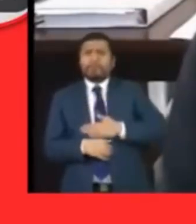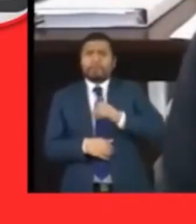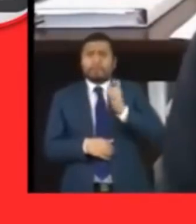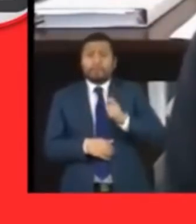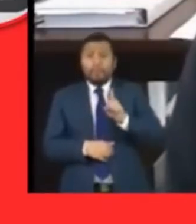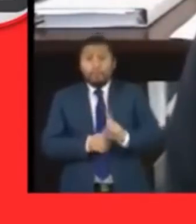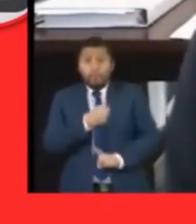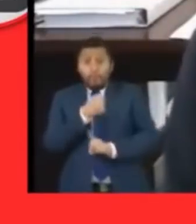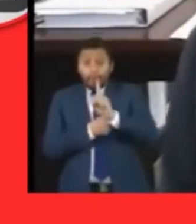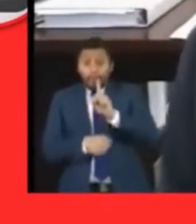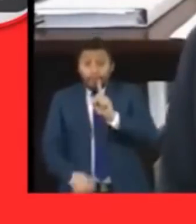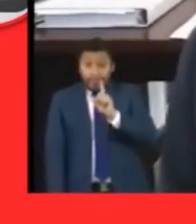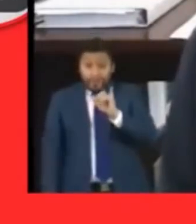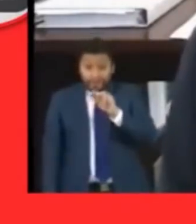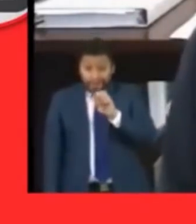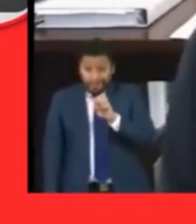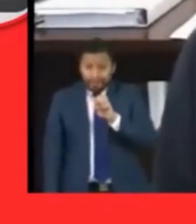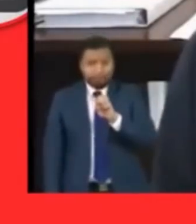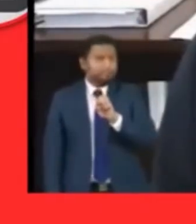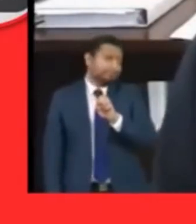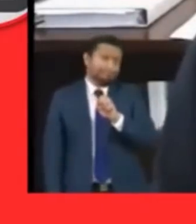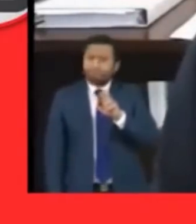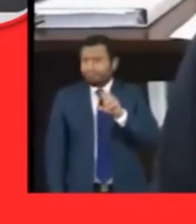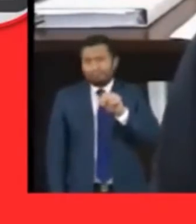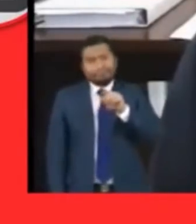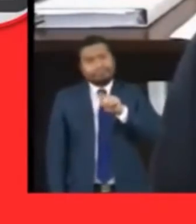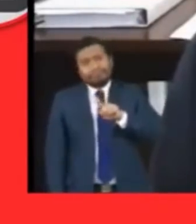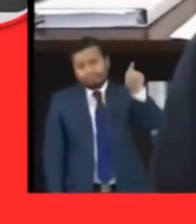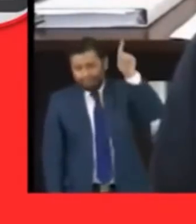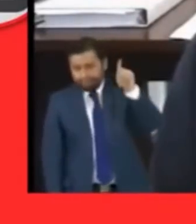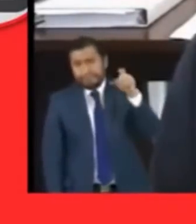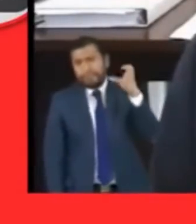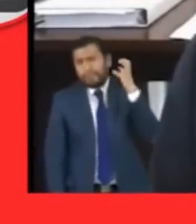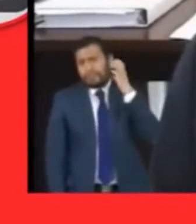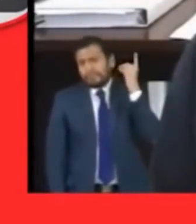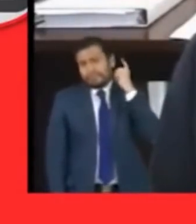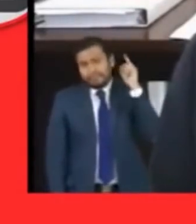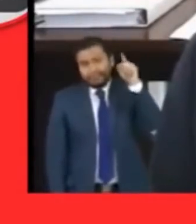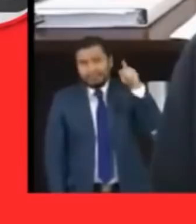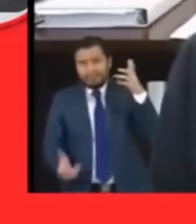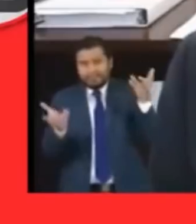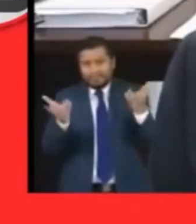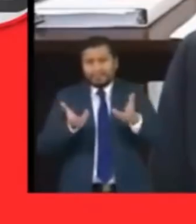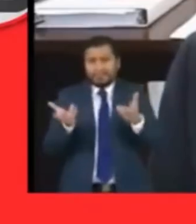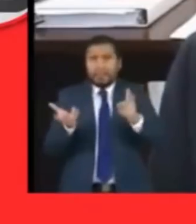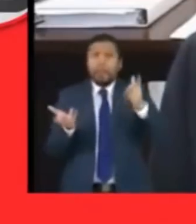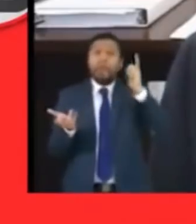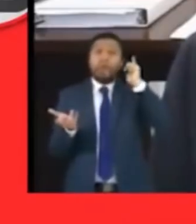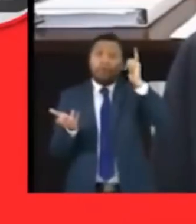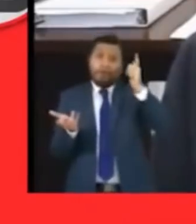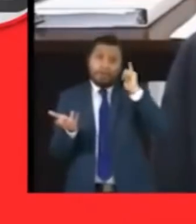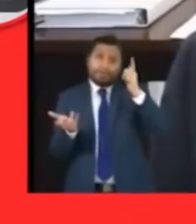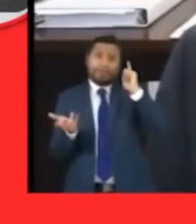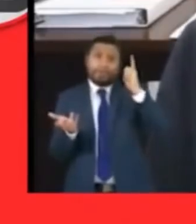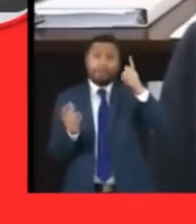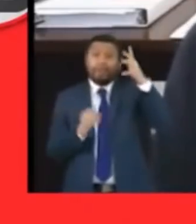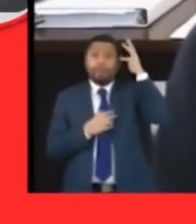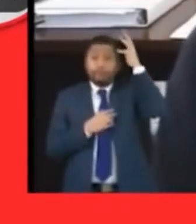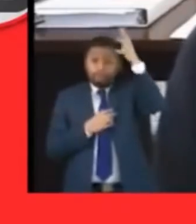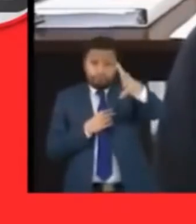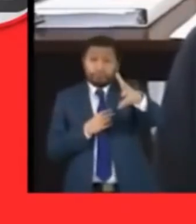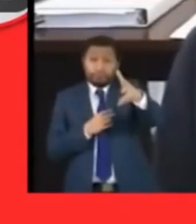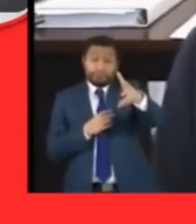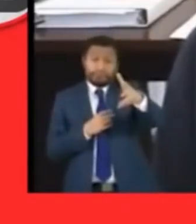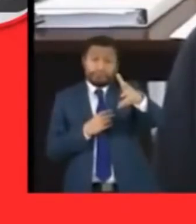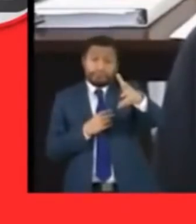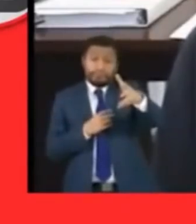INE. Fue inducido desde la Cámara de Diputados y Diputados. Ojalá en el futuro no se ponga